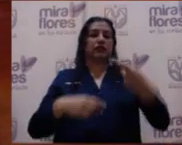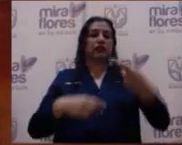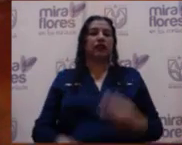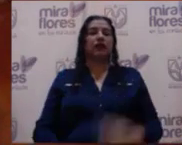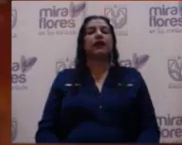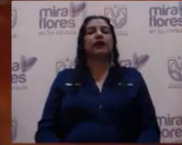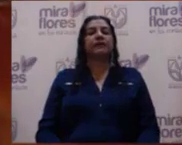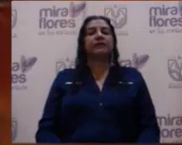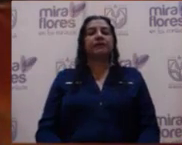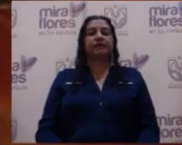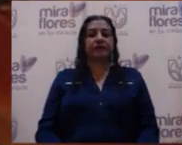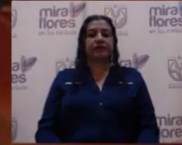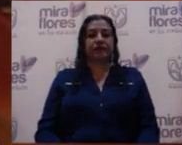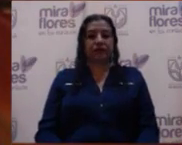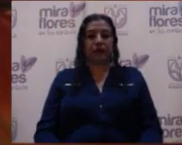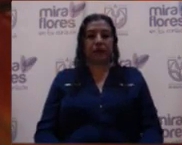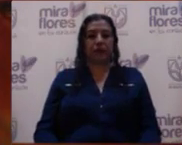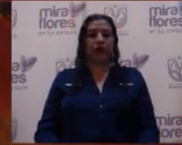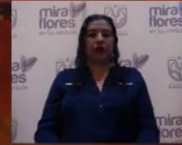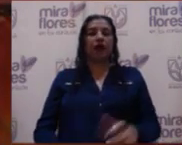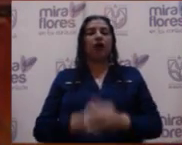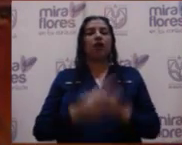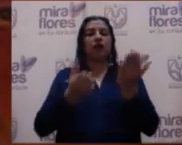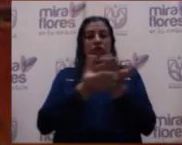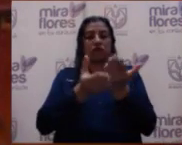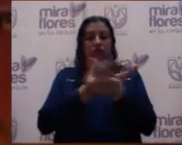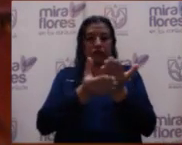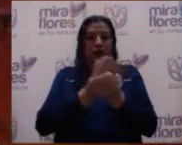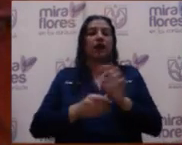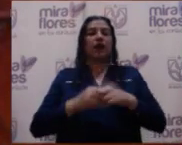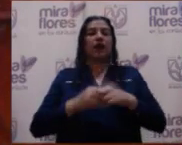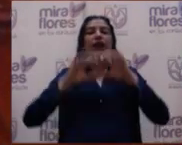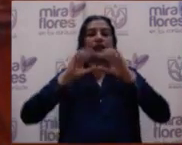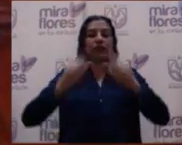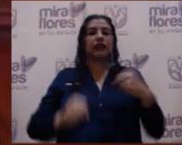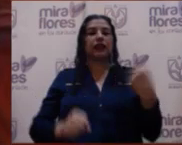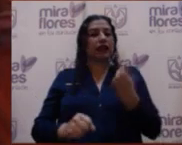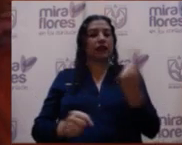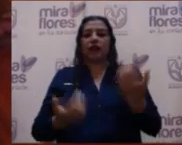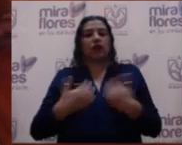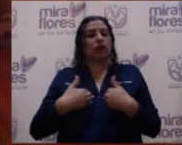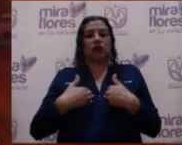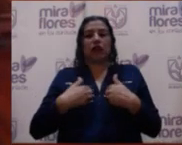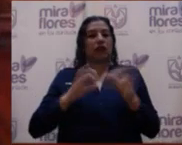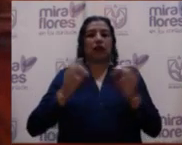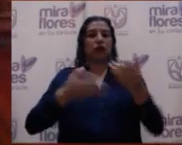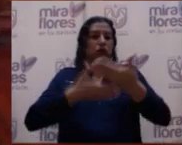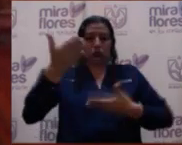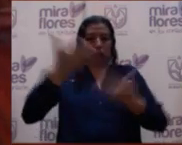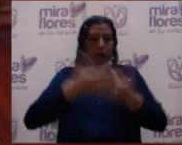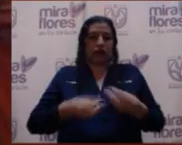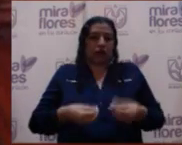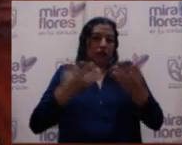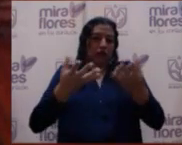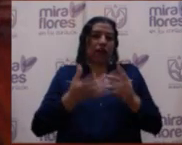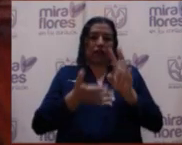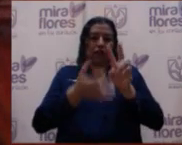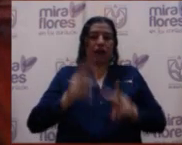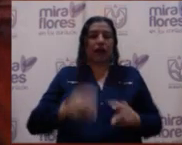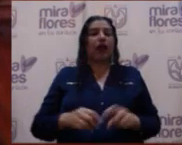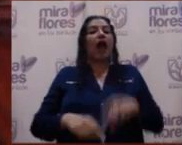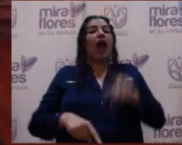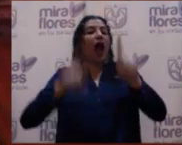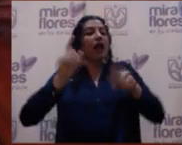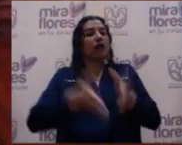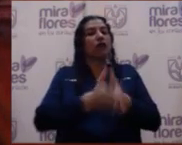favor. Estación despacho. Señor alcalde, la Secretaría General no tiene ningún documento que dar cuenta al Consejo Municipal. ¿Hay